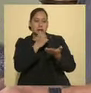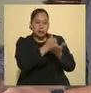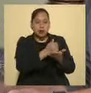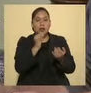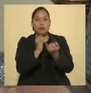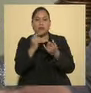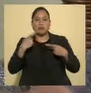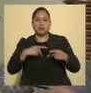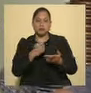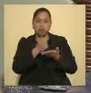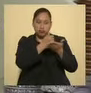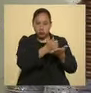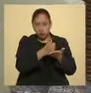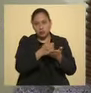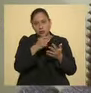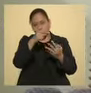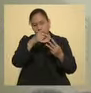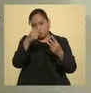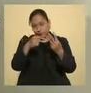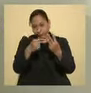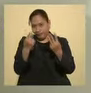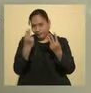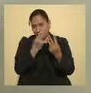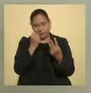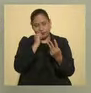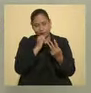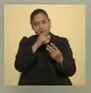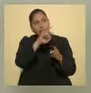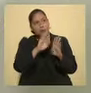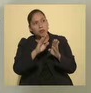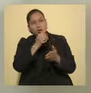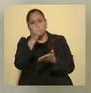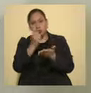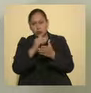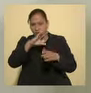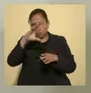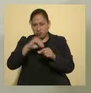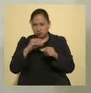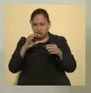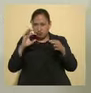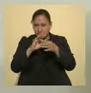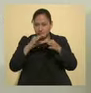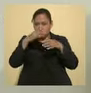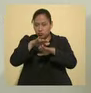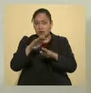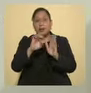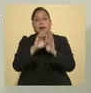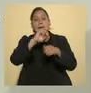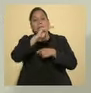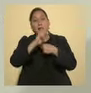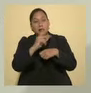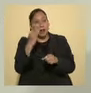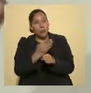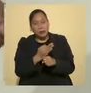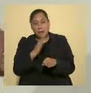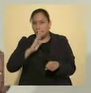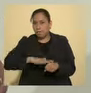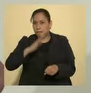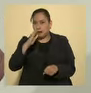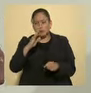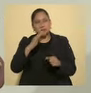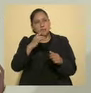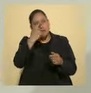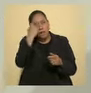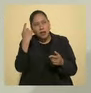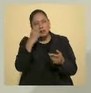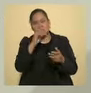social para poder hacer una ciudad incluyente. El país que actualmente es más